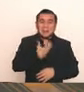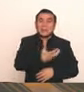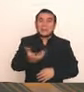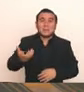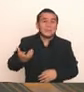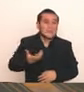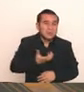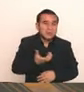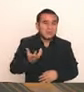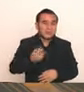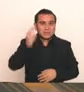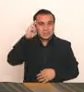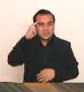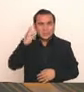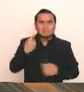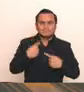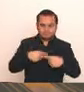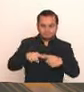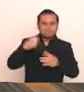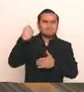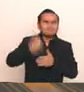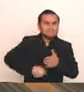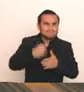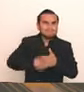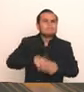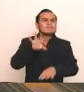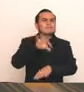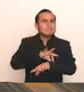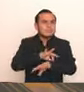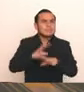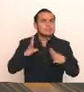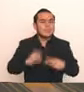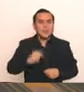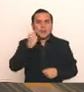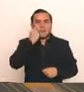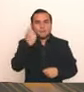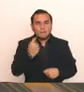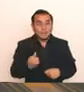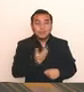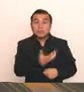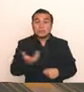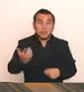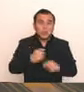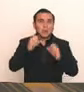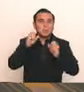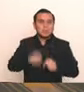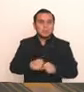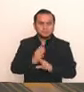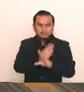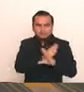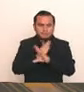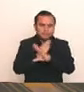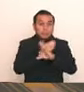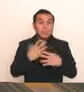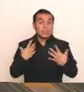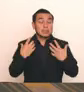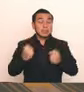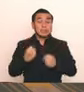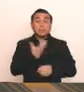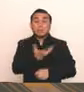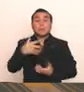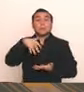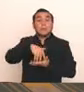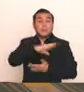combatir esta emergencia nosotros seguiremos luchando con lo poco que tenemos seguiremos buscando las herramientas legales para salvaguardar la salud y la vida de nuestro